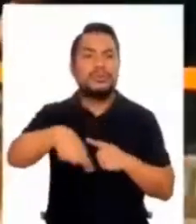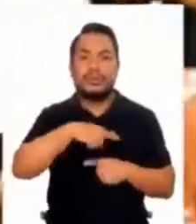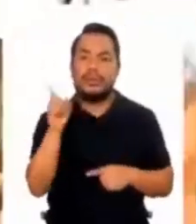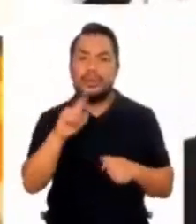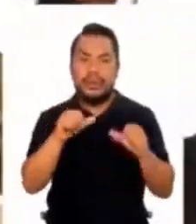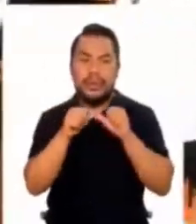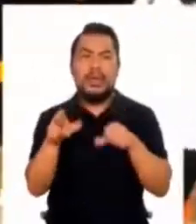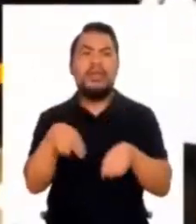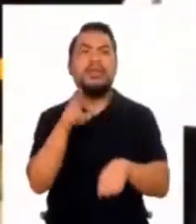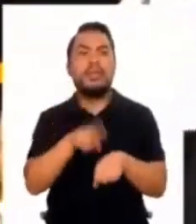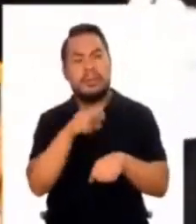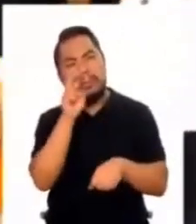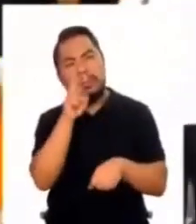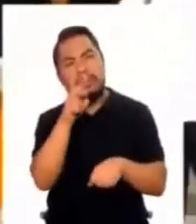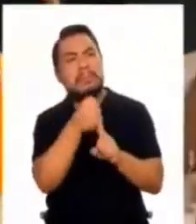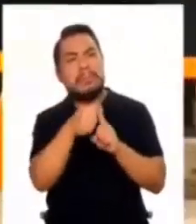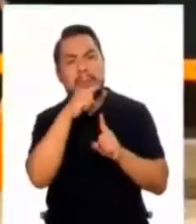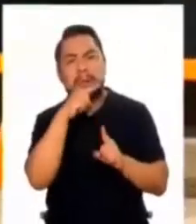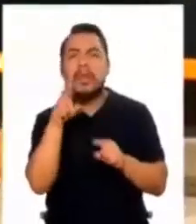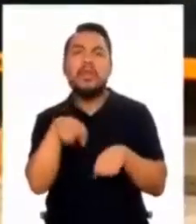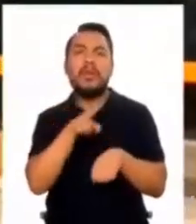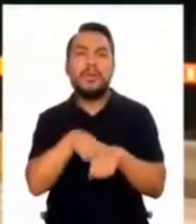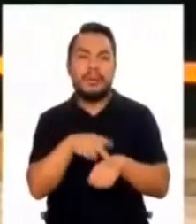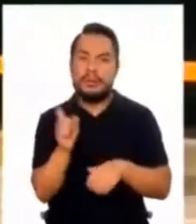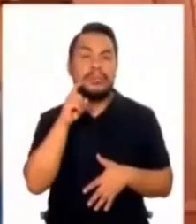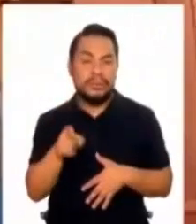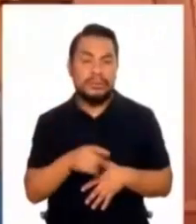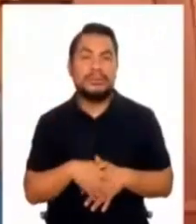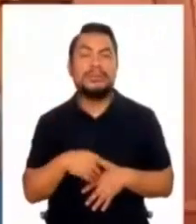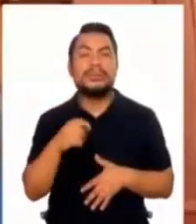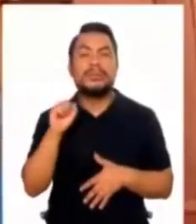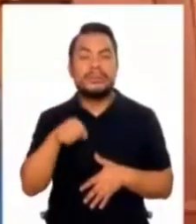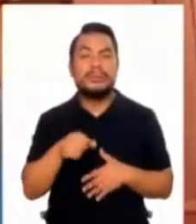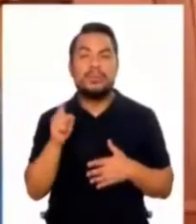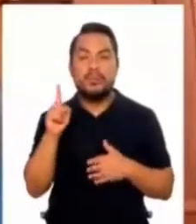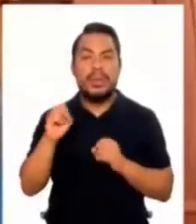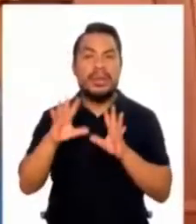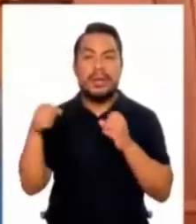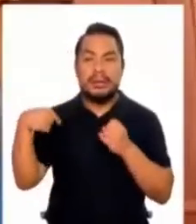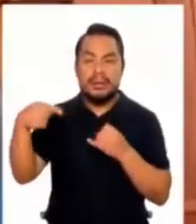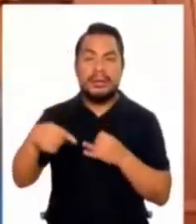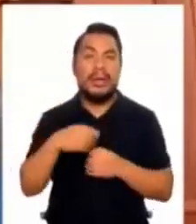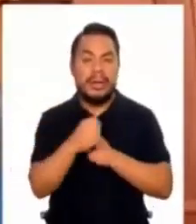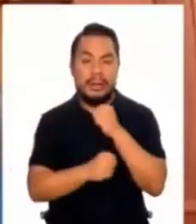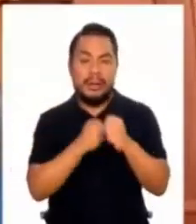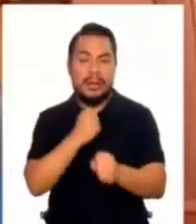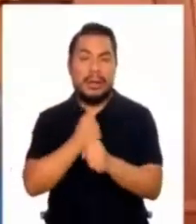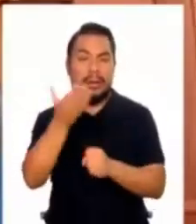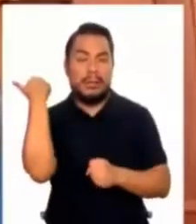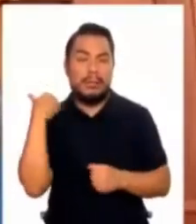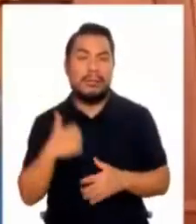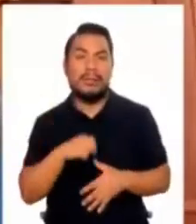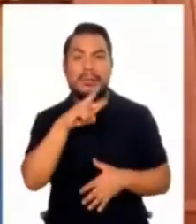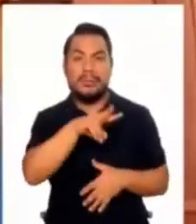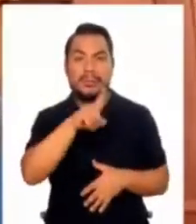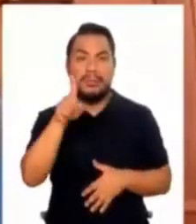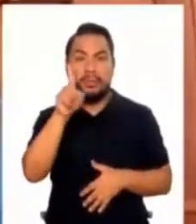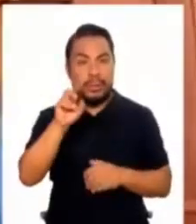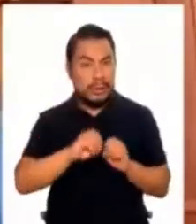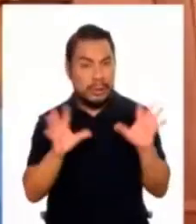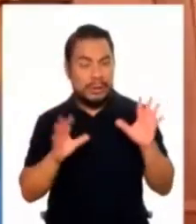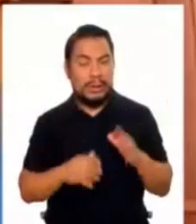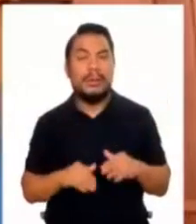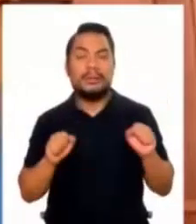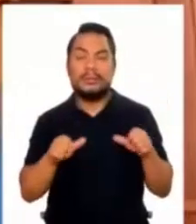no seguir normalizando estas agresiones Bueno amigos lamentable situación que vive nuestro país tú qué opinas